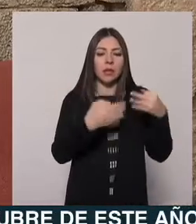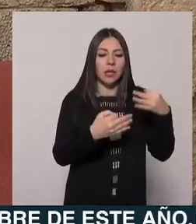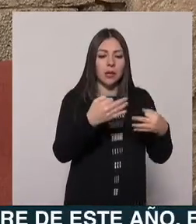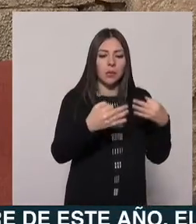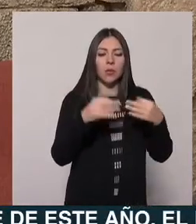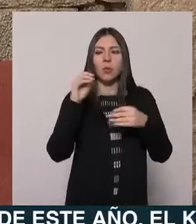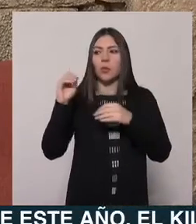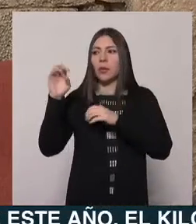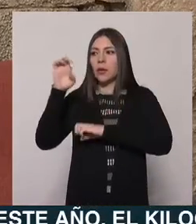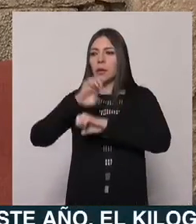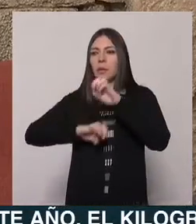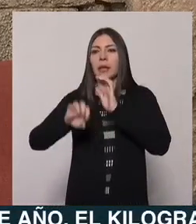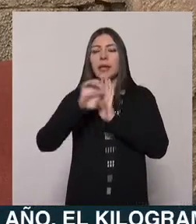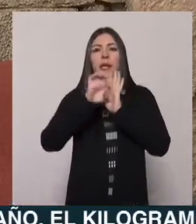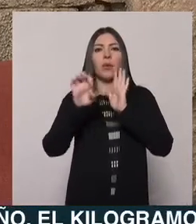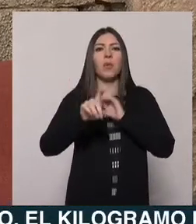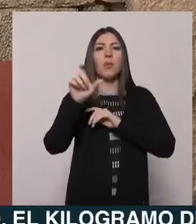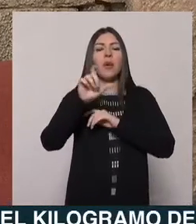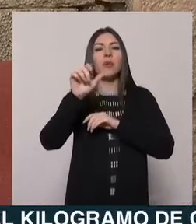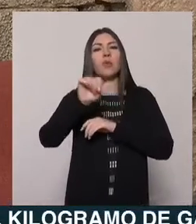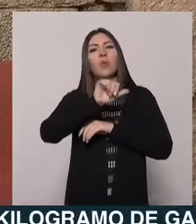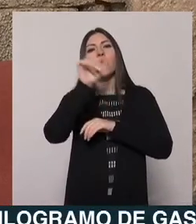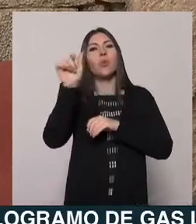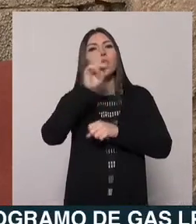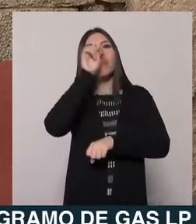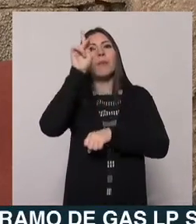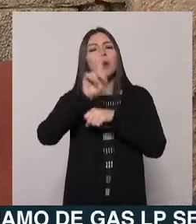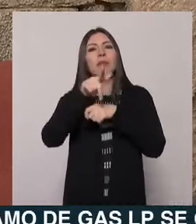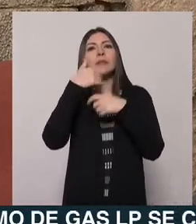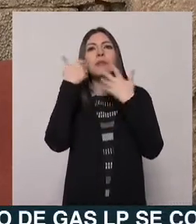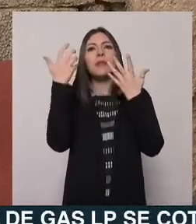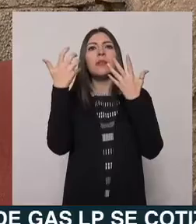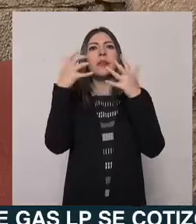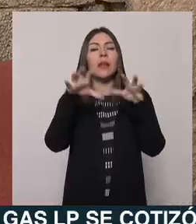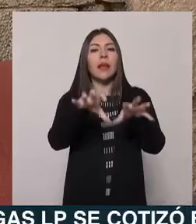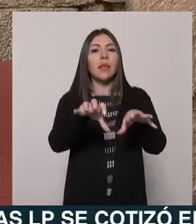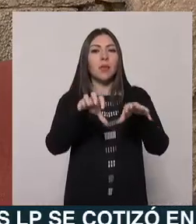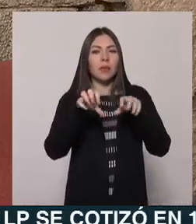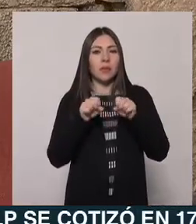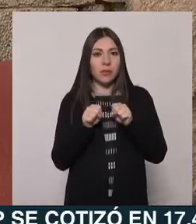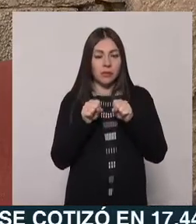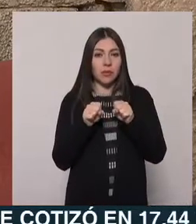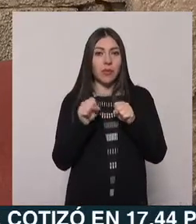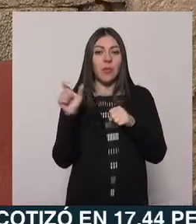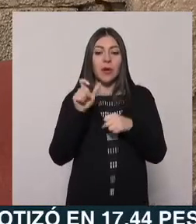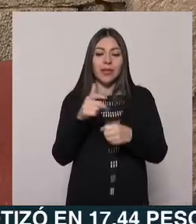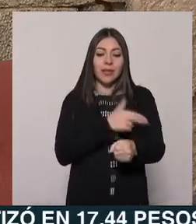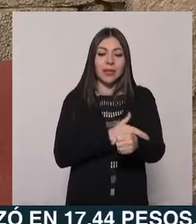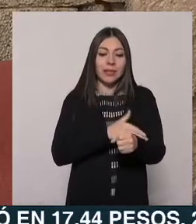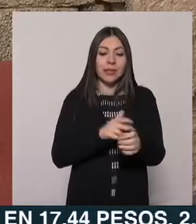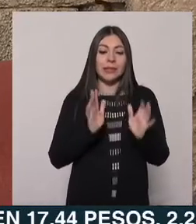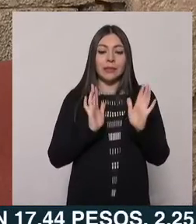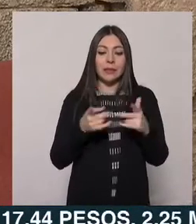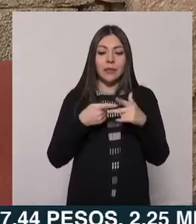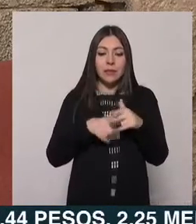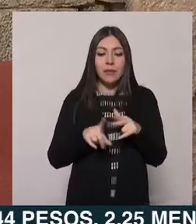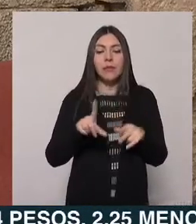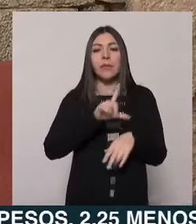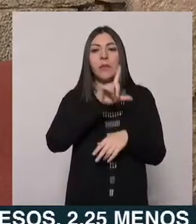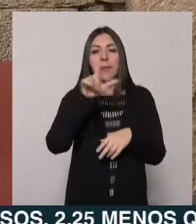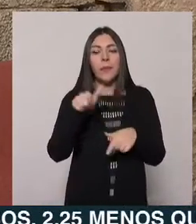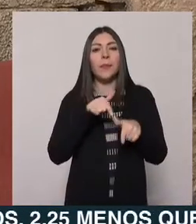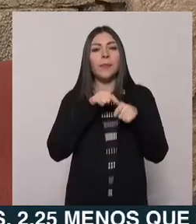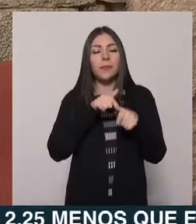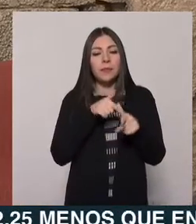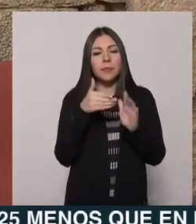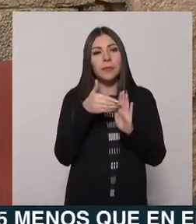adopción internacional? Porque una vez que termina el proceso, empieza otra parte que es el seguimiento.